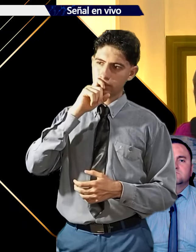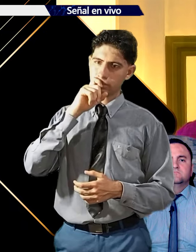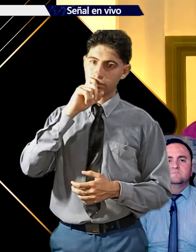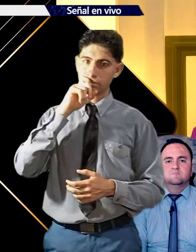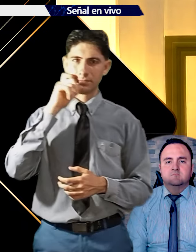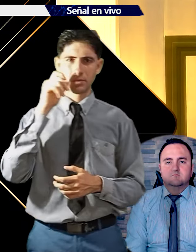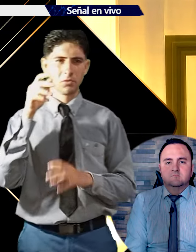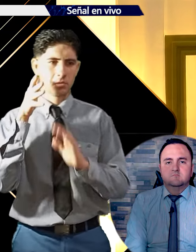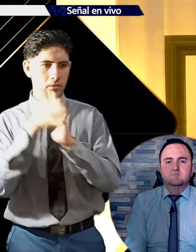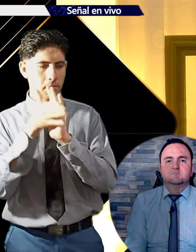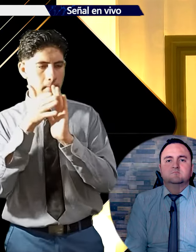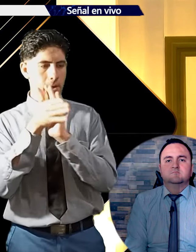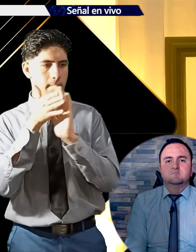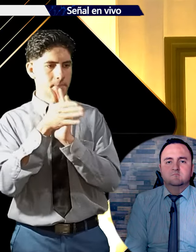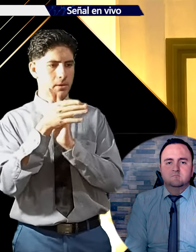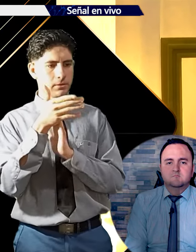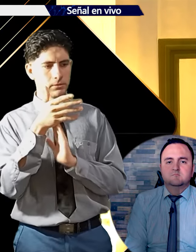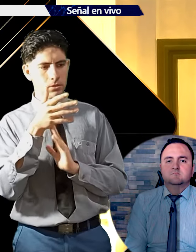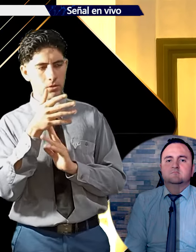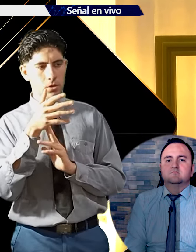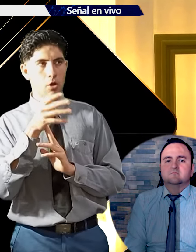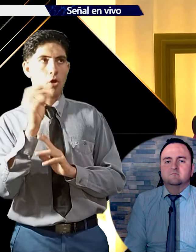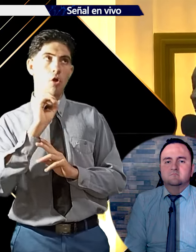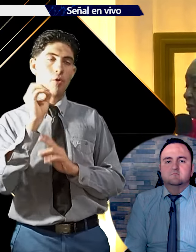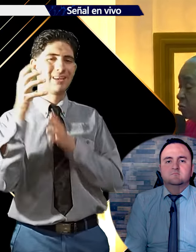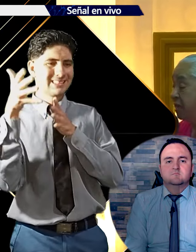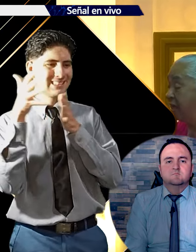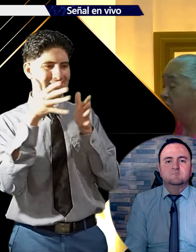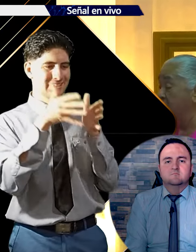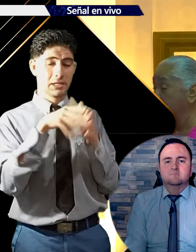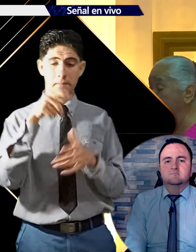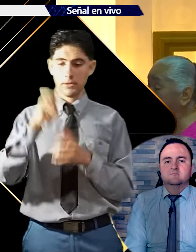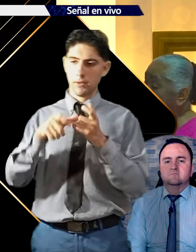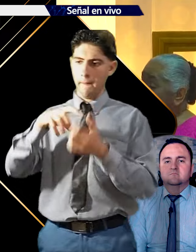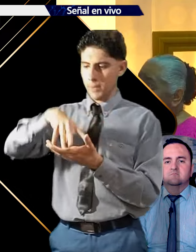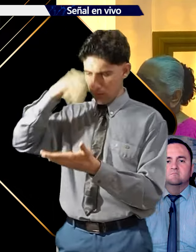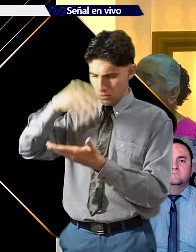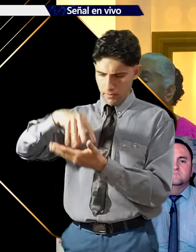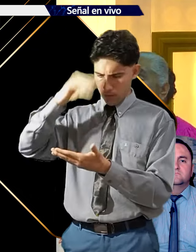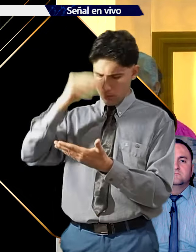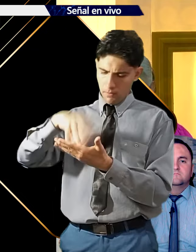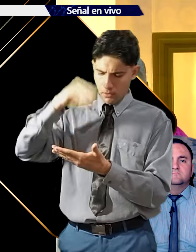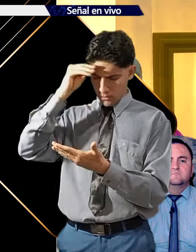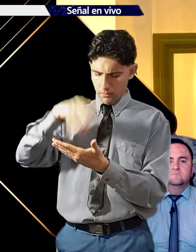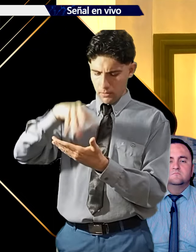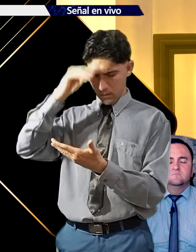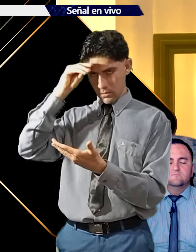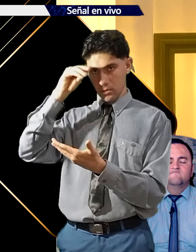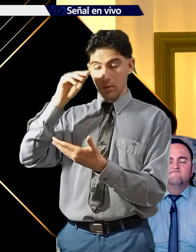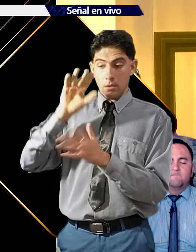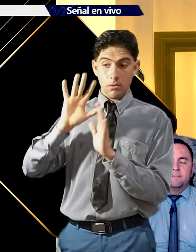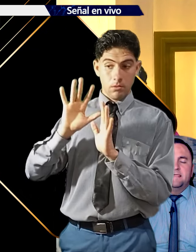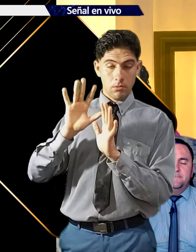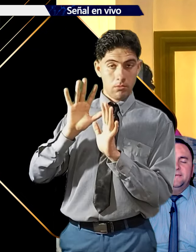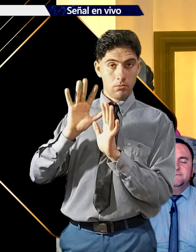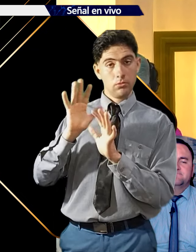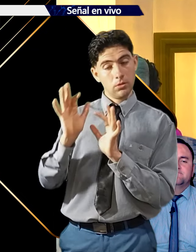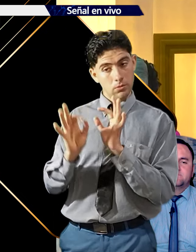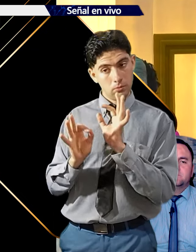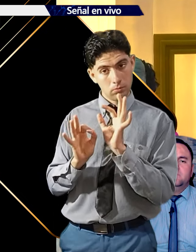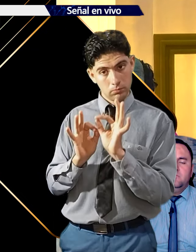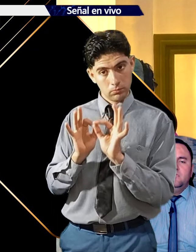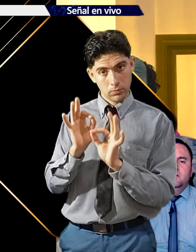el hermano Eliseo, yo le escuchaba que decía: con la mucha teología hay que tener cuidado, porque el mucho conocimiento envanece y puede ser tan peligroso.